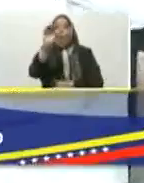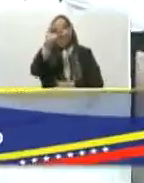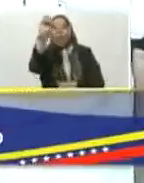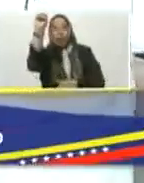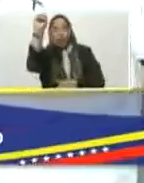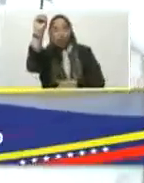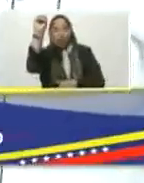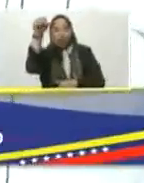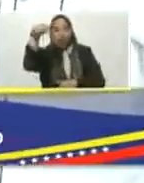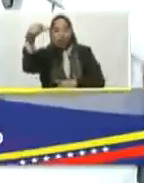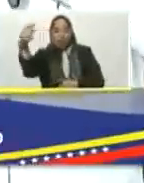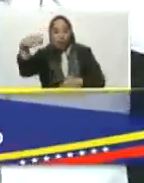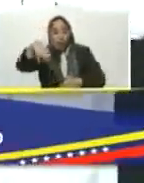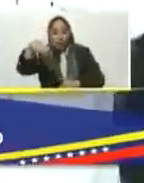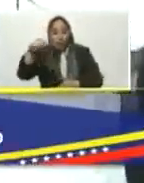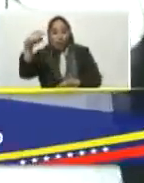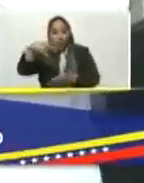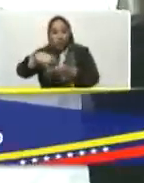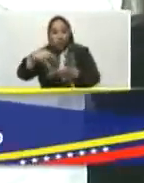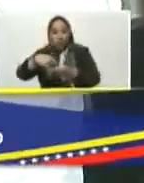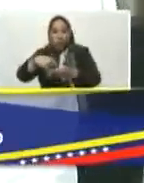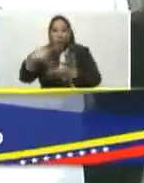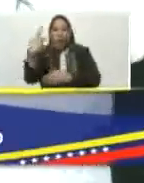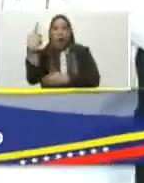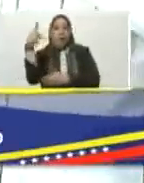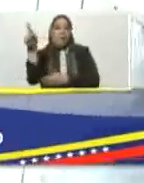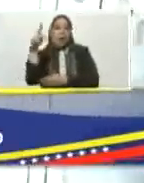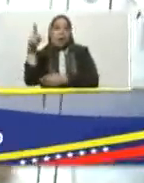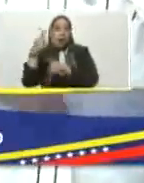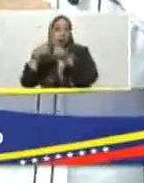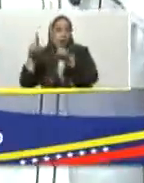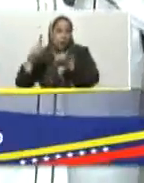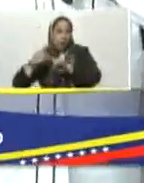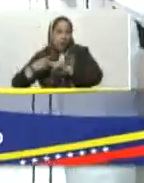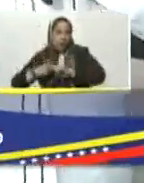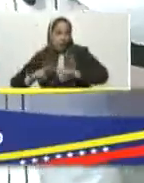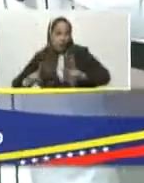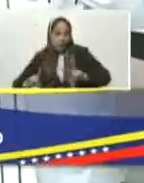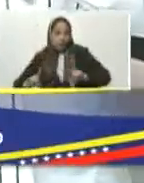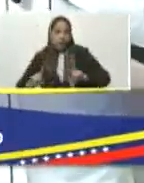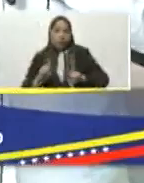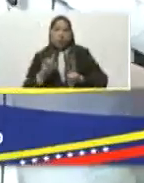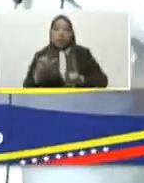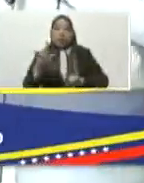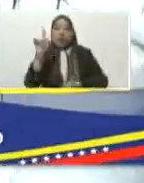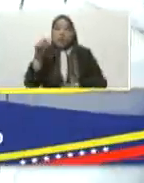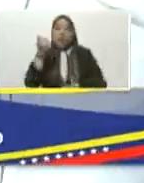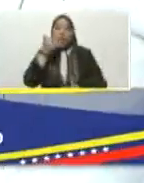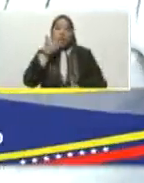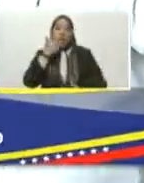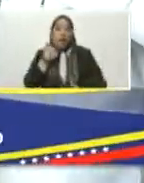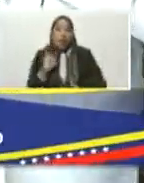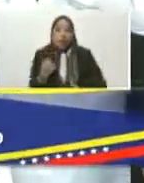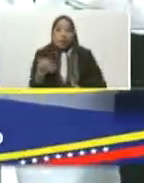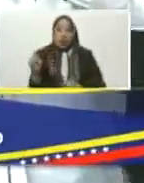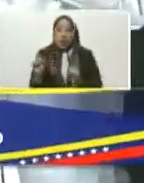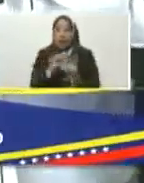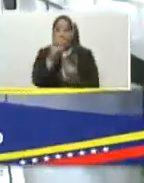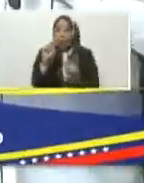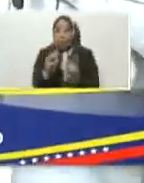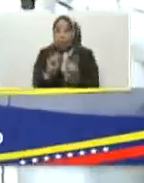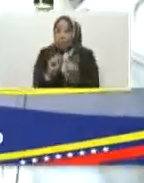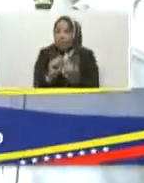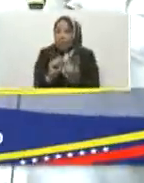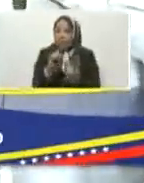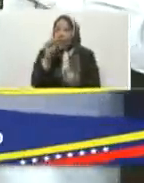Esto atiende Mariara, San Joaquín, Guacara y también parte de Valencia en las varias especialidades que se tienen. Por aquí